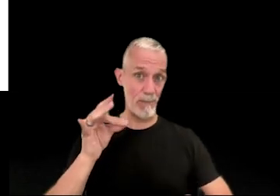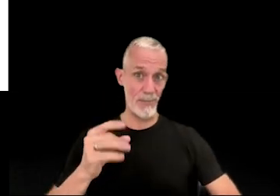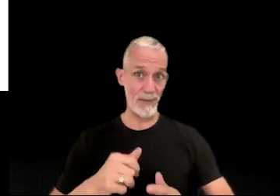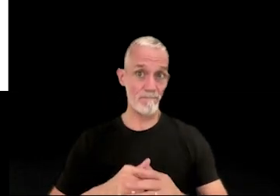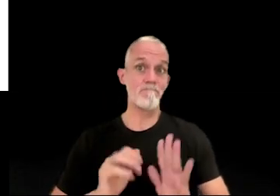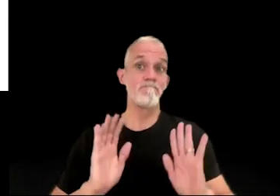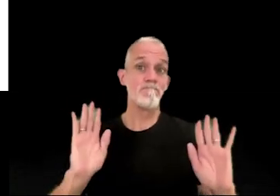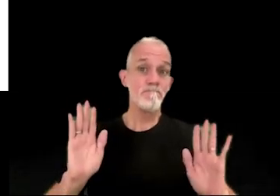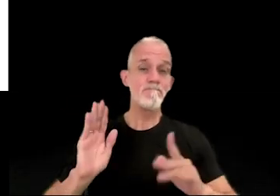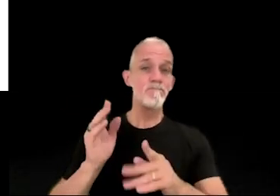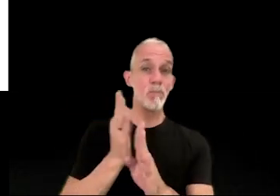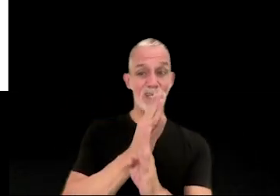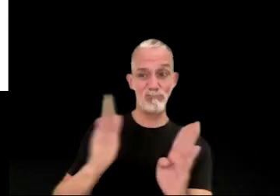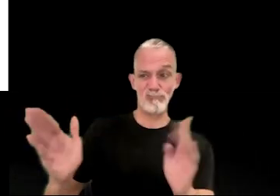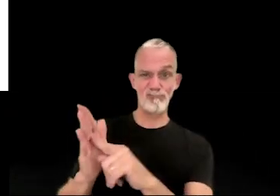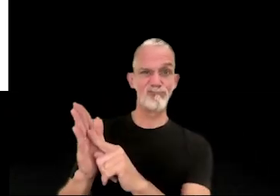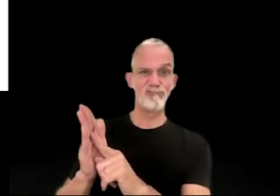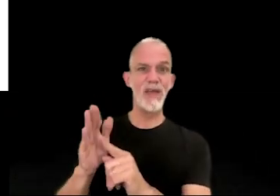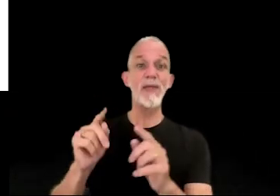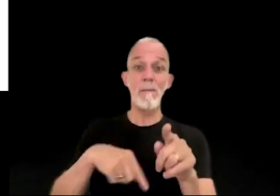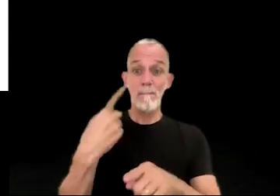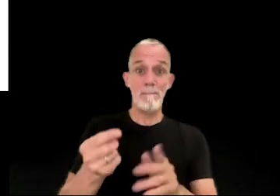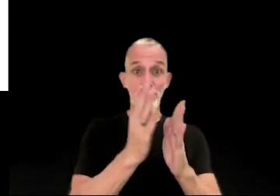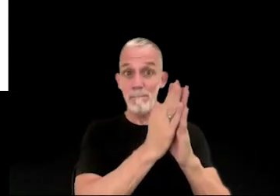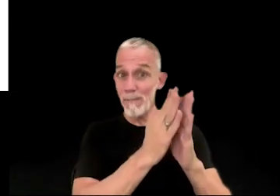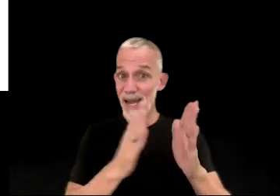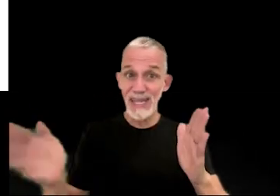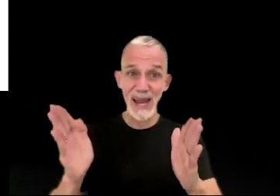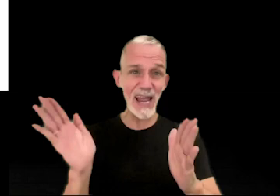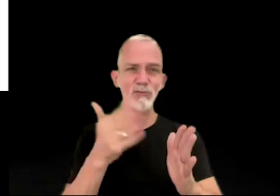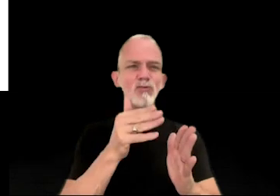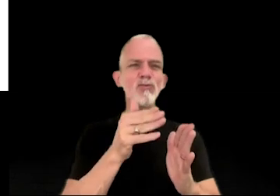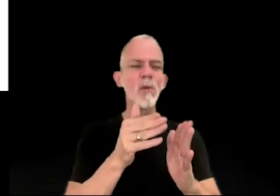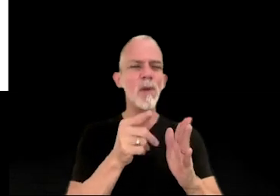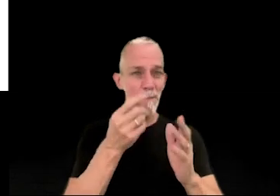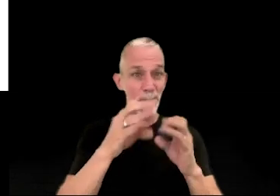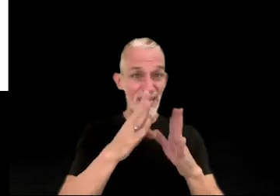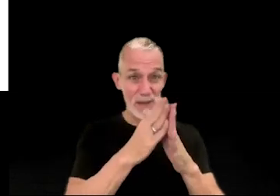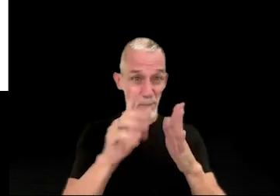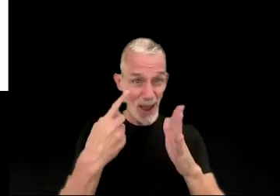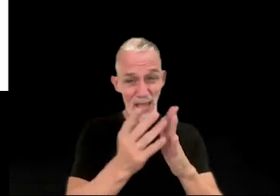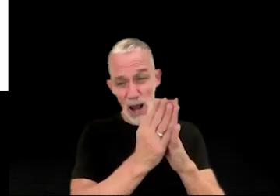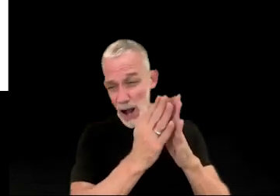partir del día de mañana ya todos los sujetos considerados